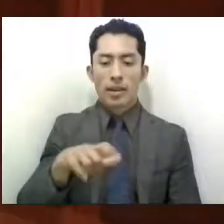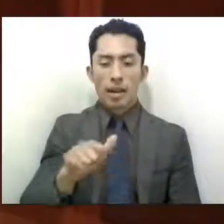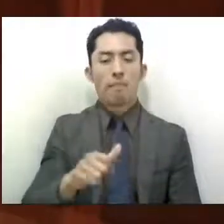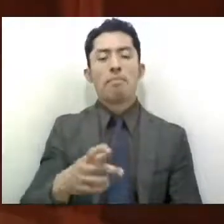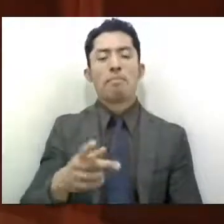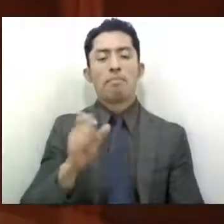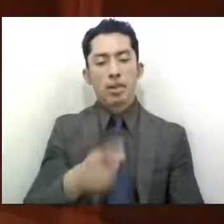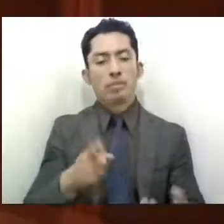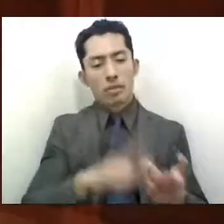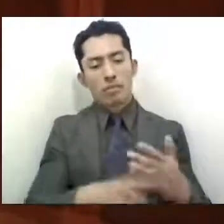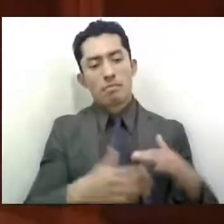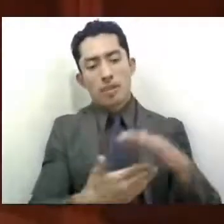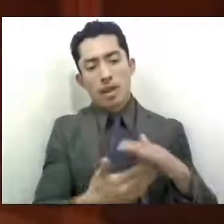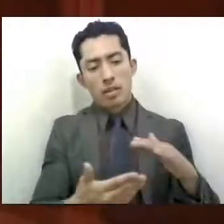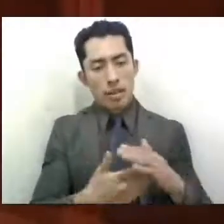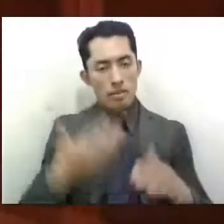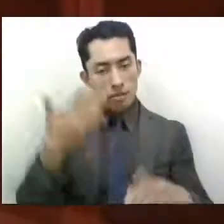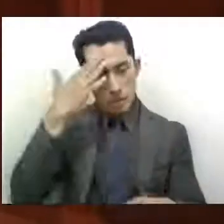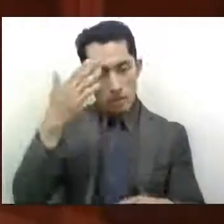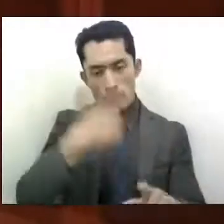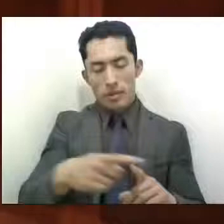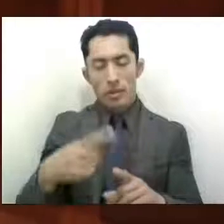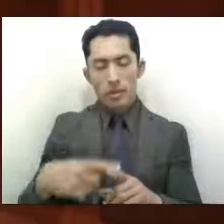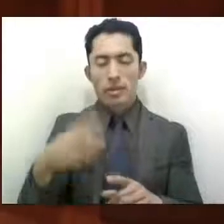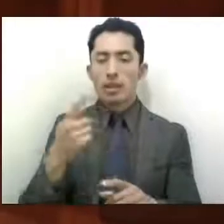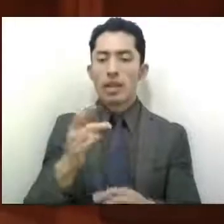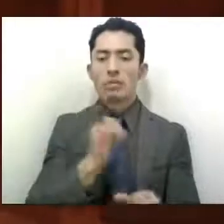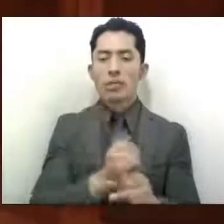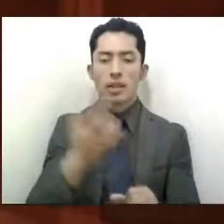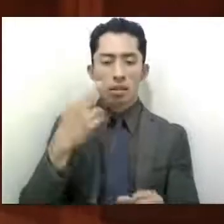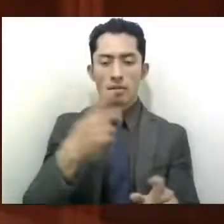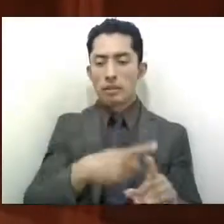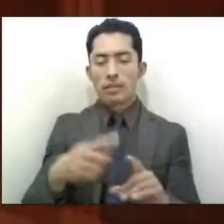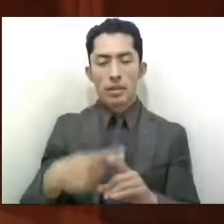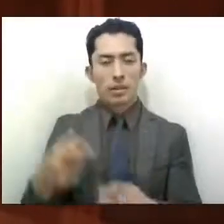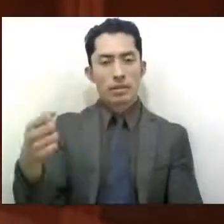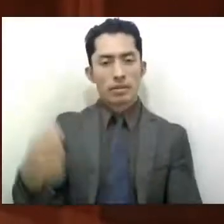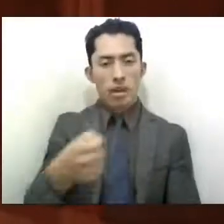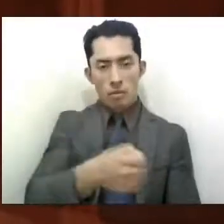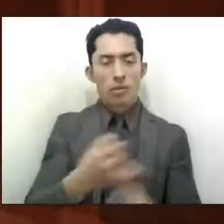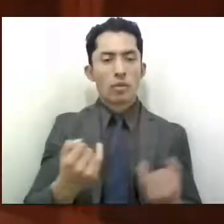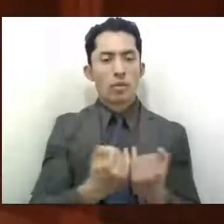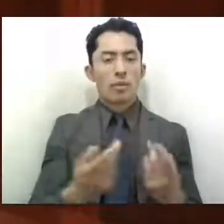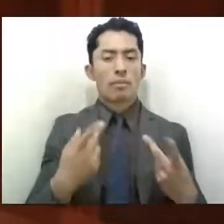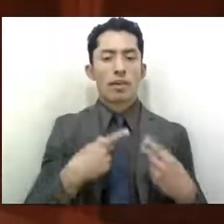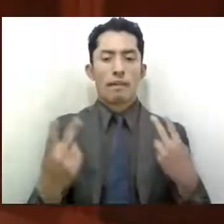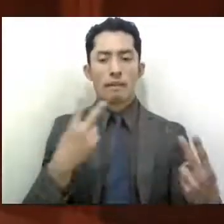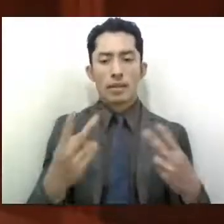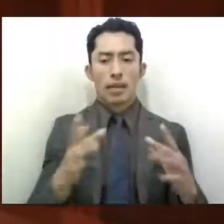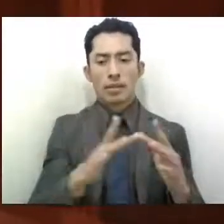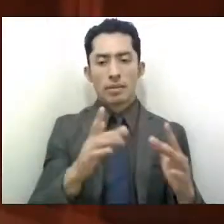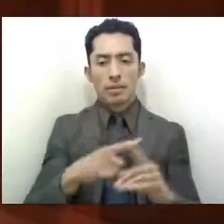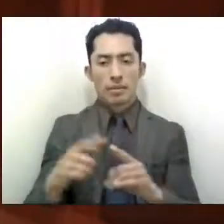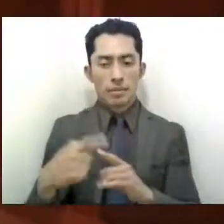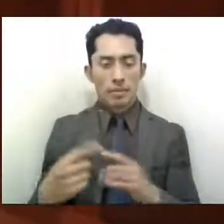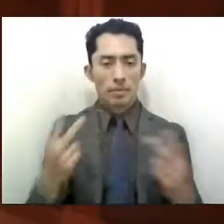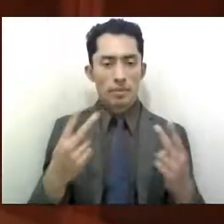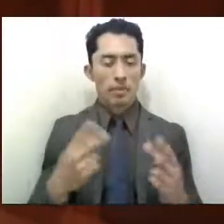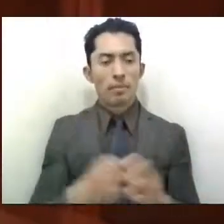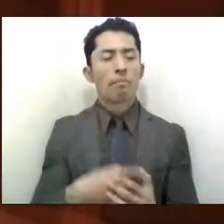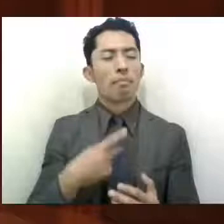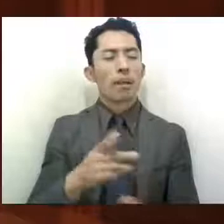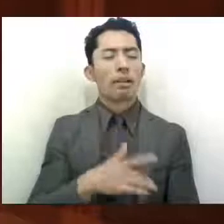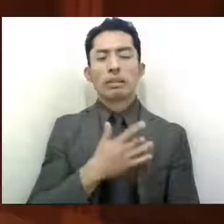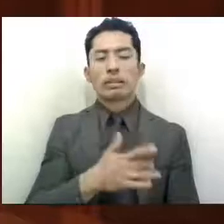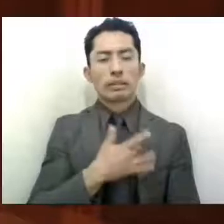directiva, a los medios de comunicación y a quienes nos siguen por las redes sociales. Pero de manera muy en